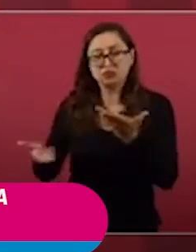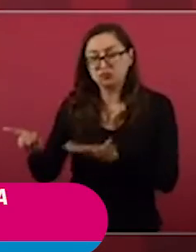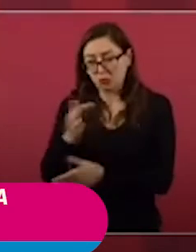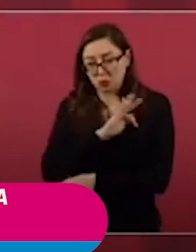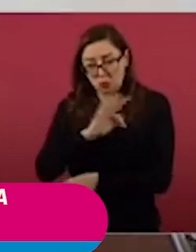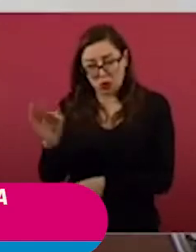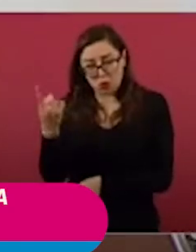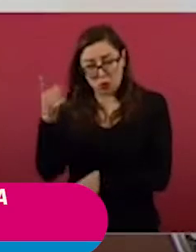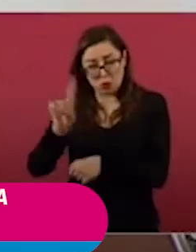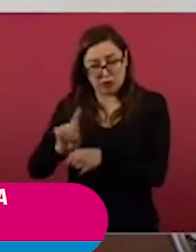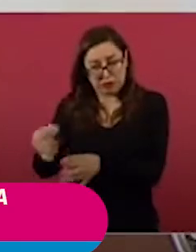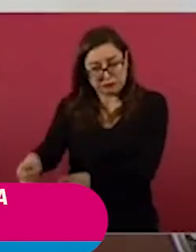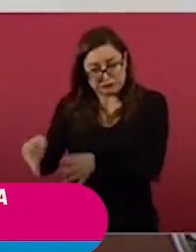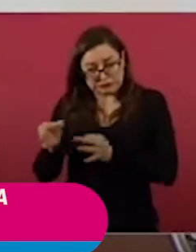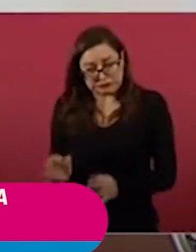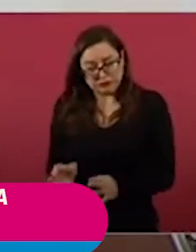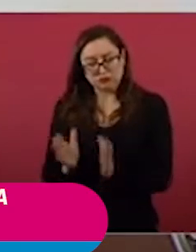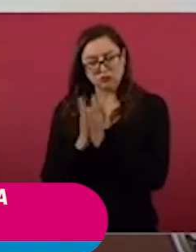que